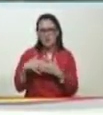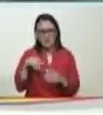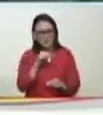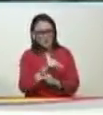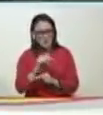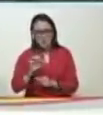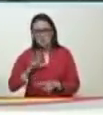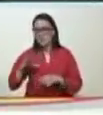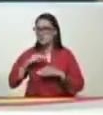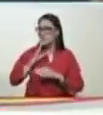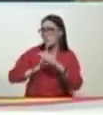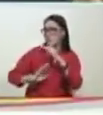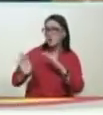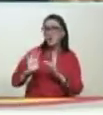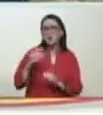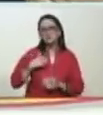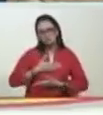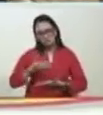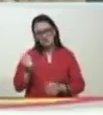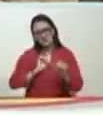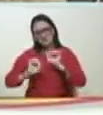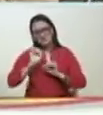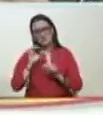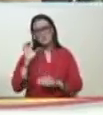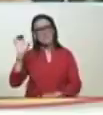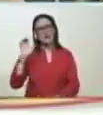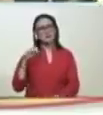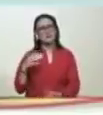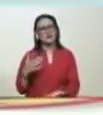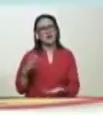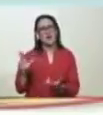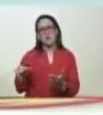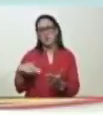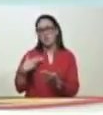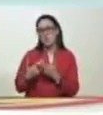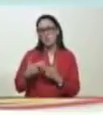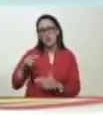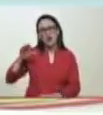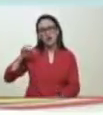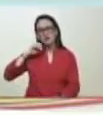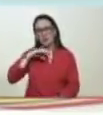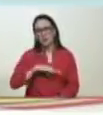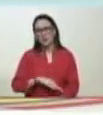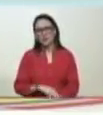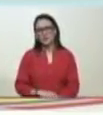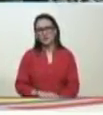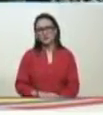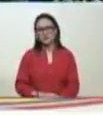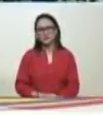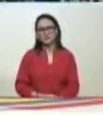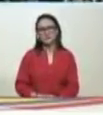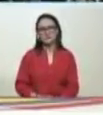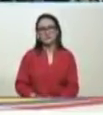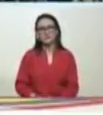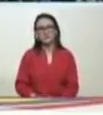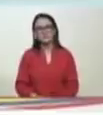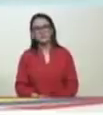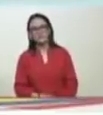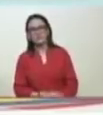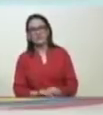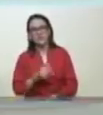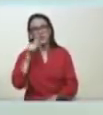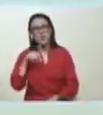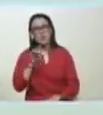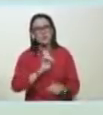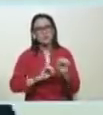las calles dispuestos a defender la patria como nunca antes un pueblo quiso defender su patria. Como nunca antes un